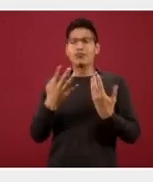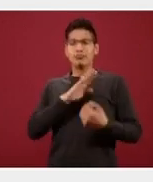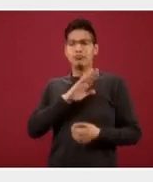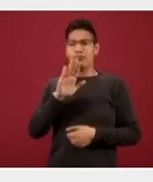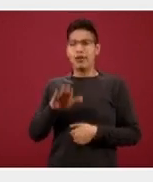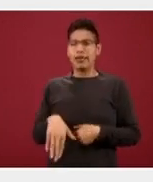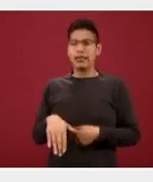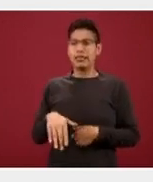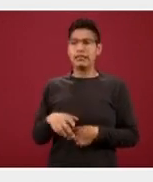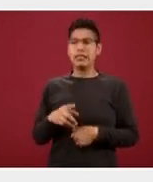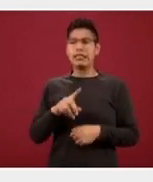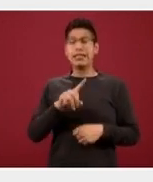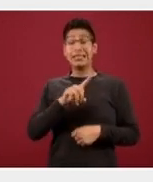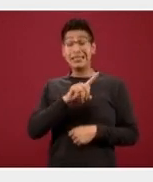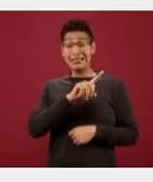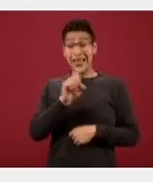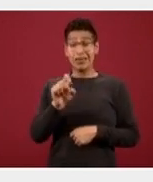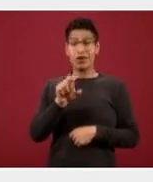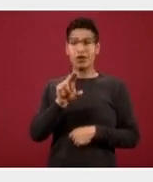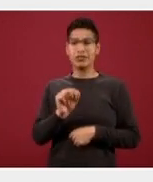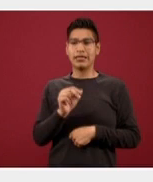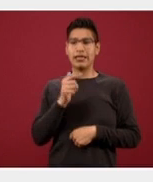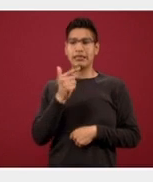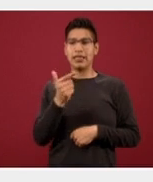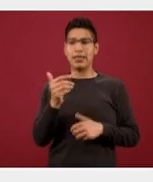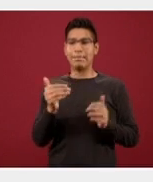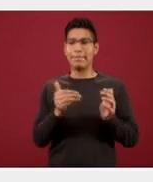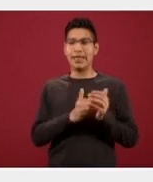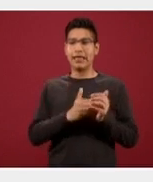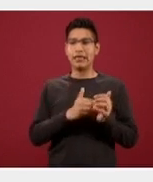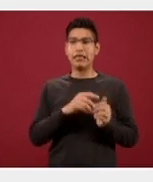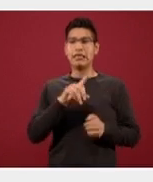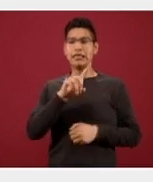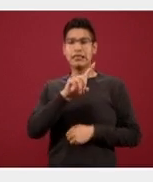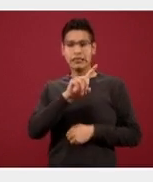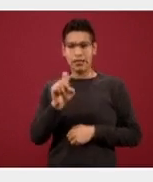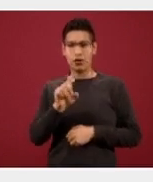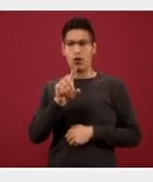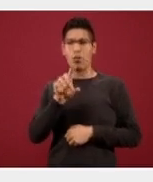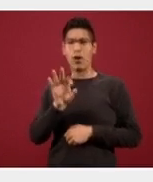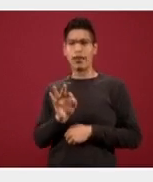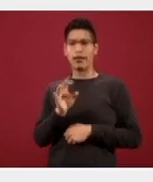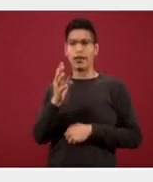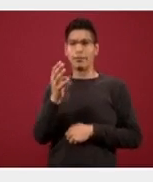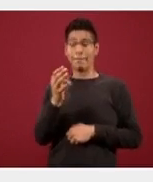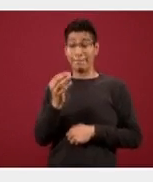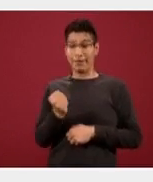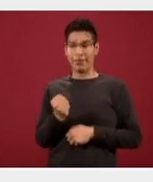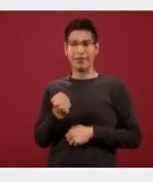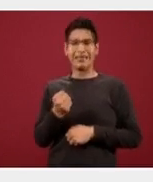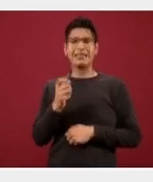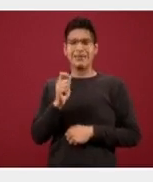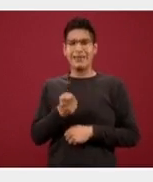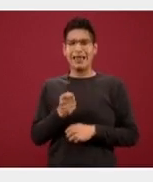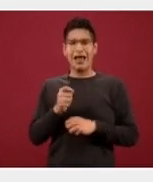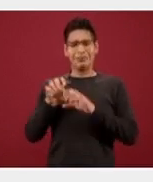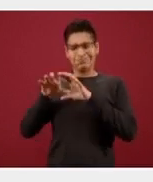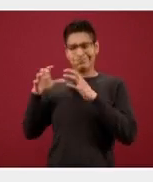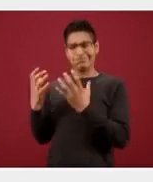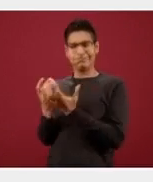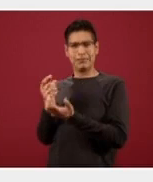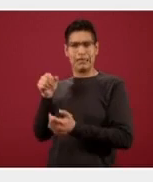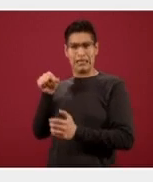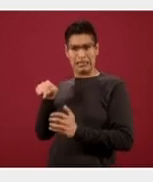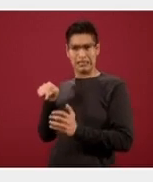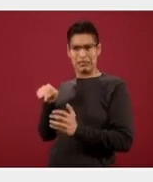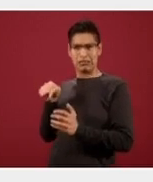estamos manejando precisamente en nuestro mapa las tasas de letalidad. Como una tasa de letalidad global, tenemos que en este